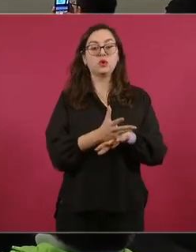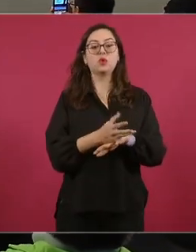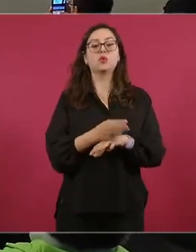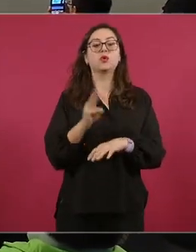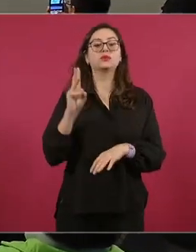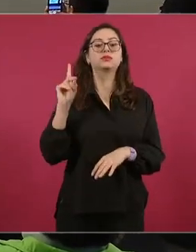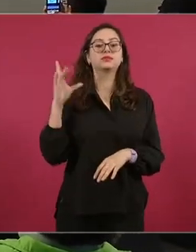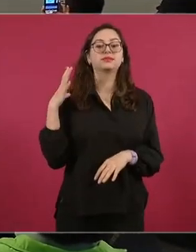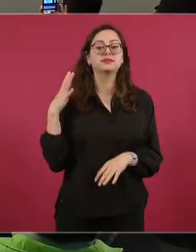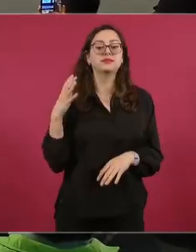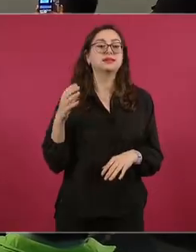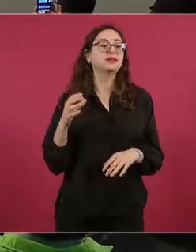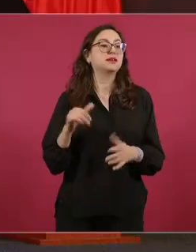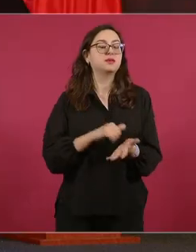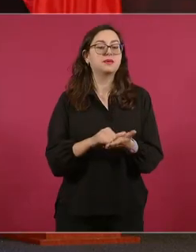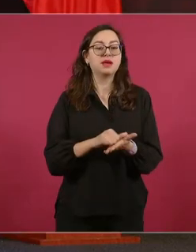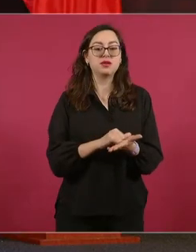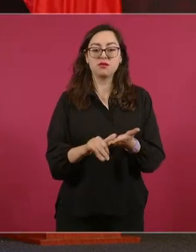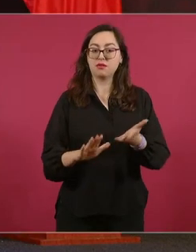Nueva York,